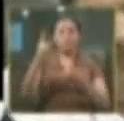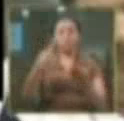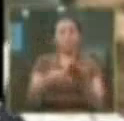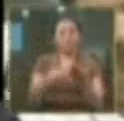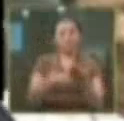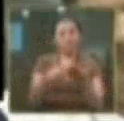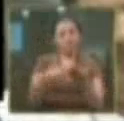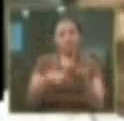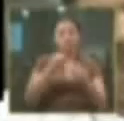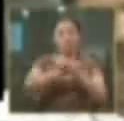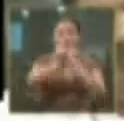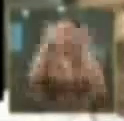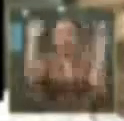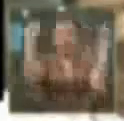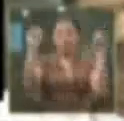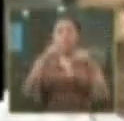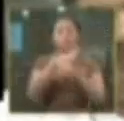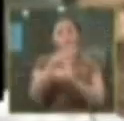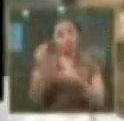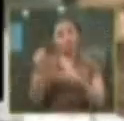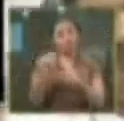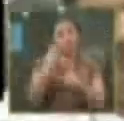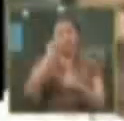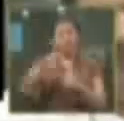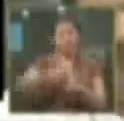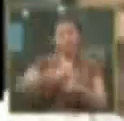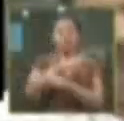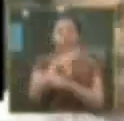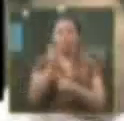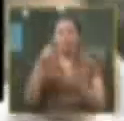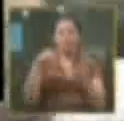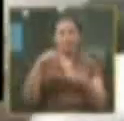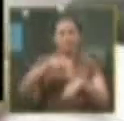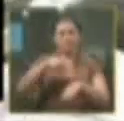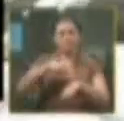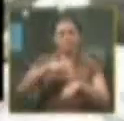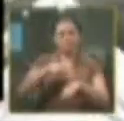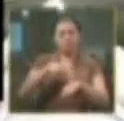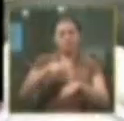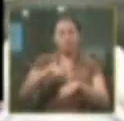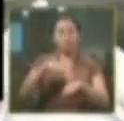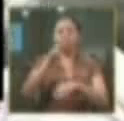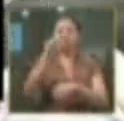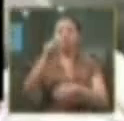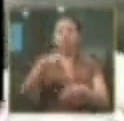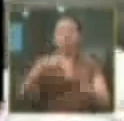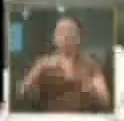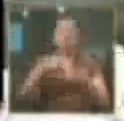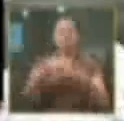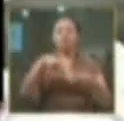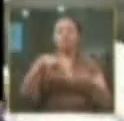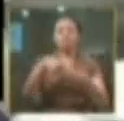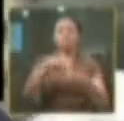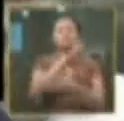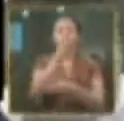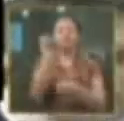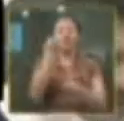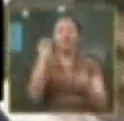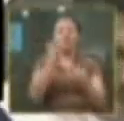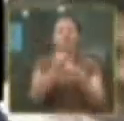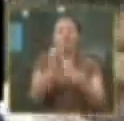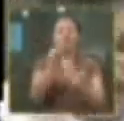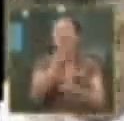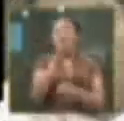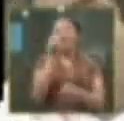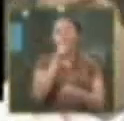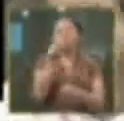el día de mañana, que de una vez interpretemos ahora que este tiempo no entorpece ni tampoco afecta. Eso tiene que